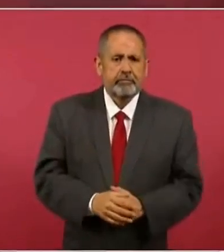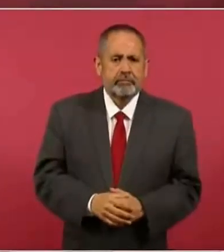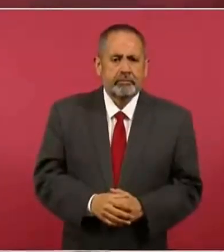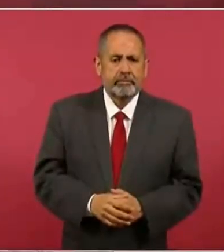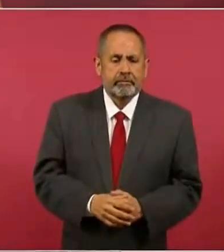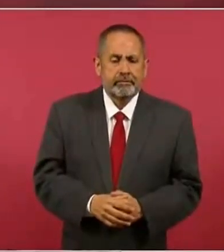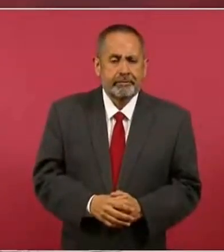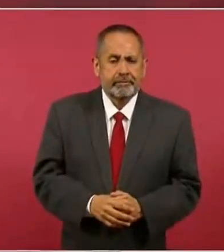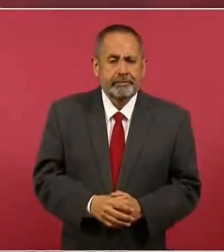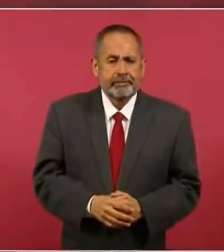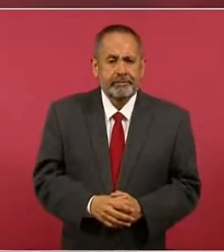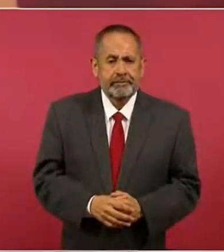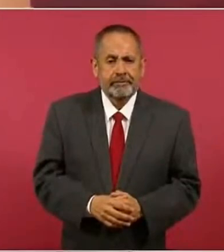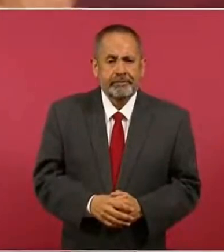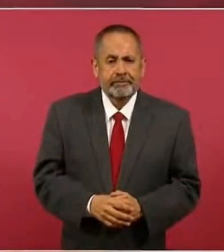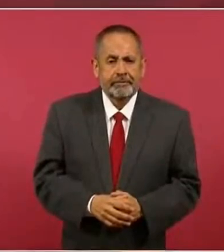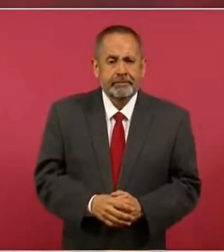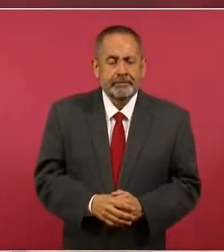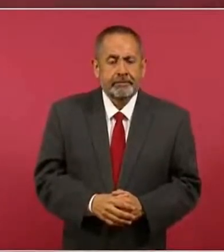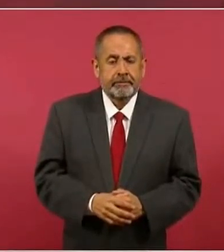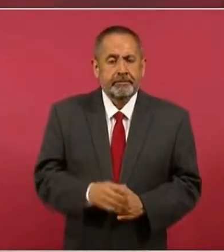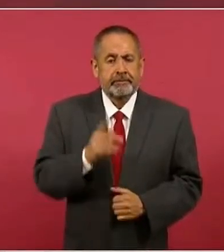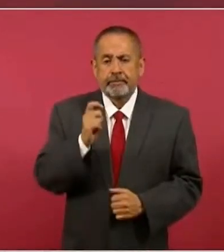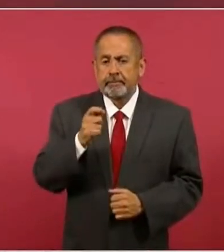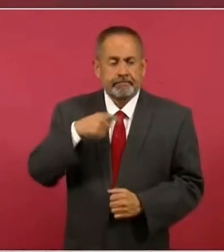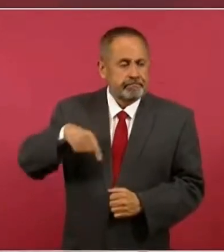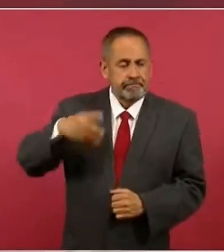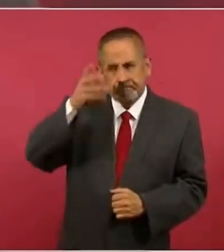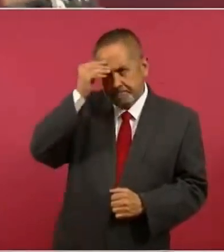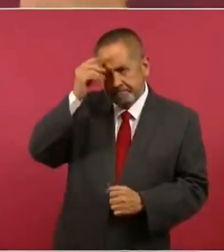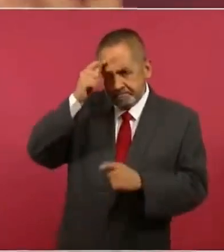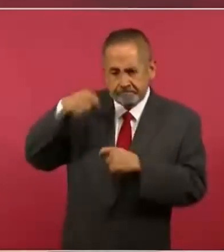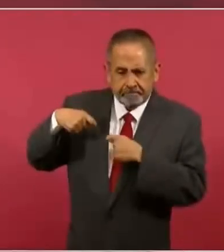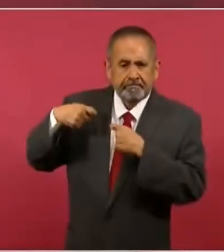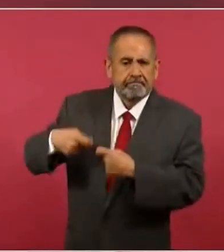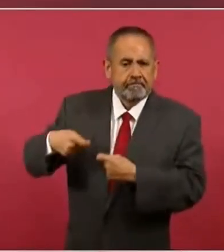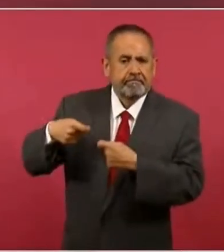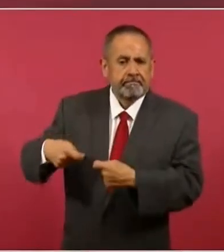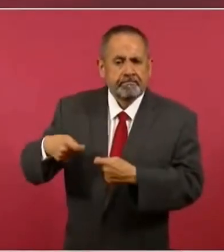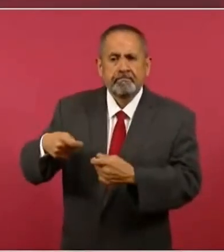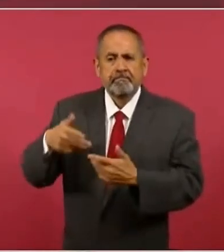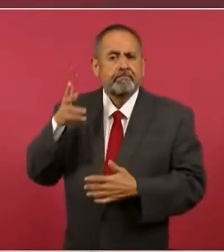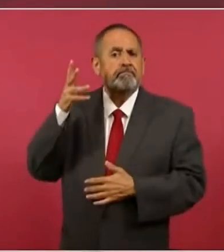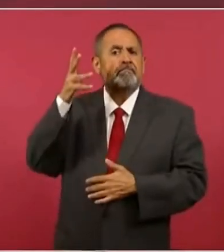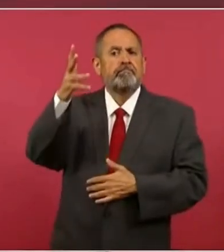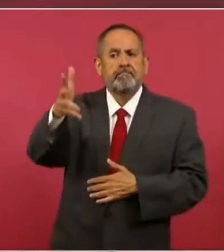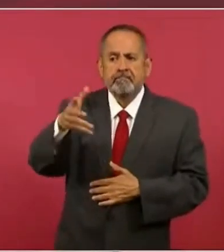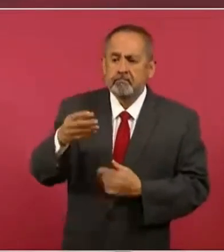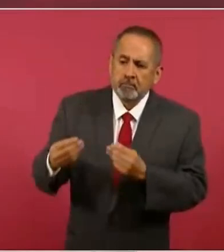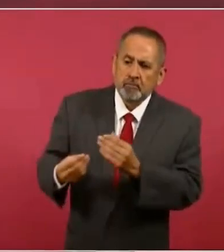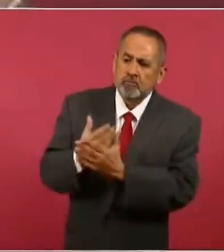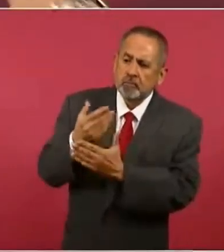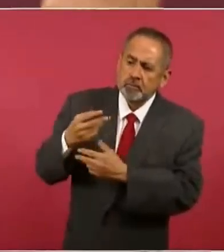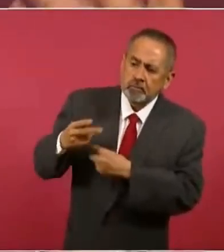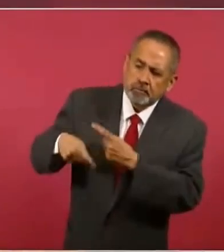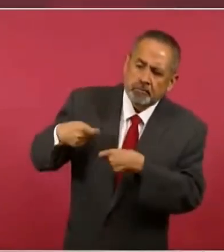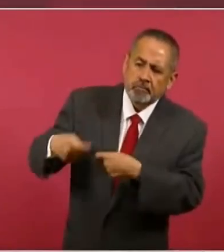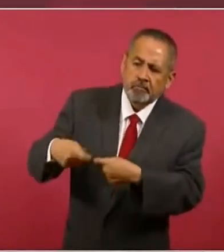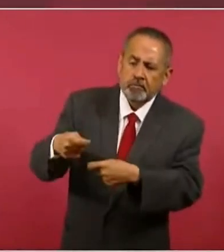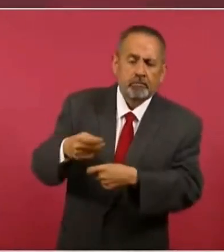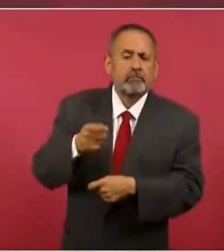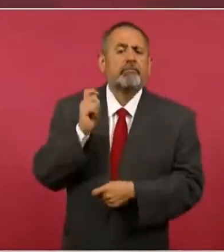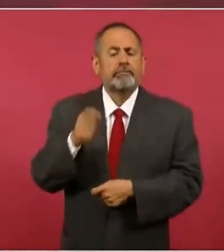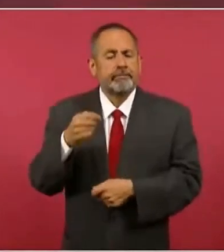esto es un legado para las nuevas generaciones eso es una